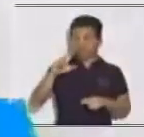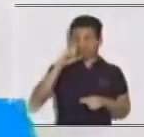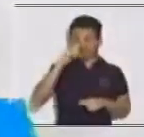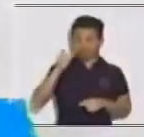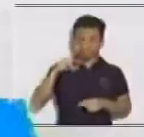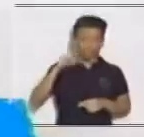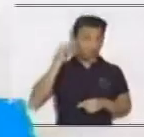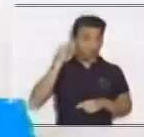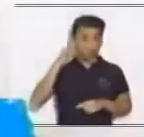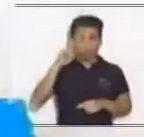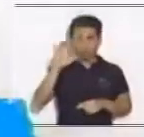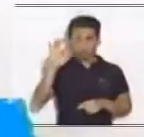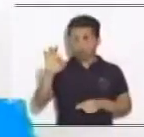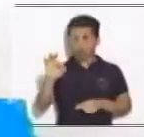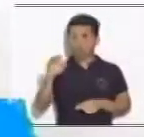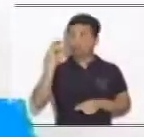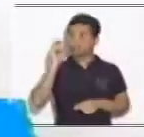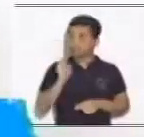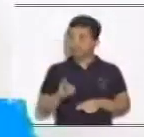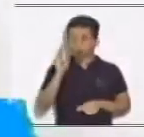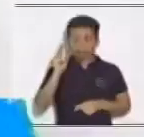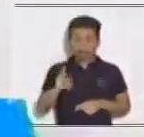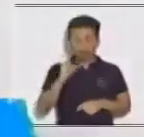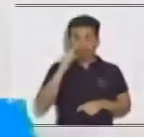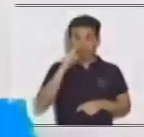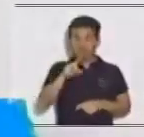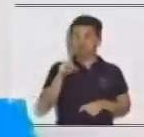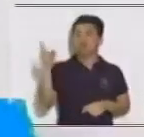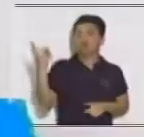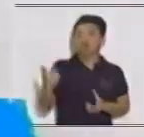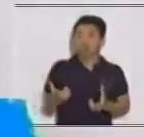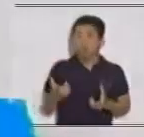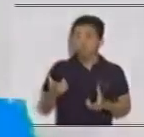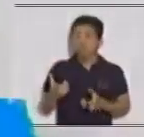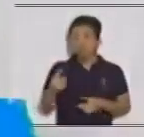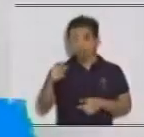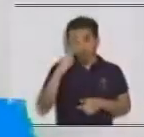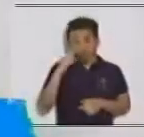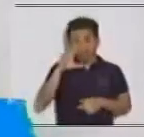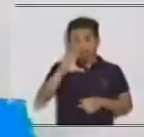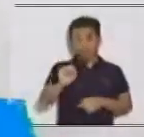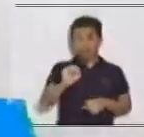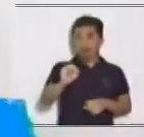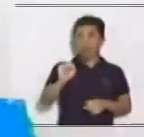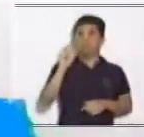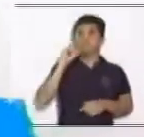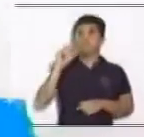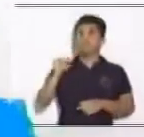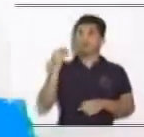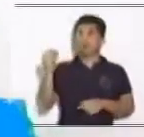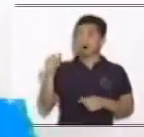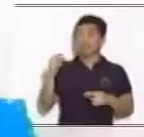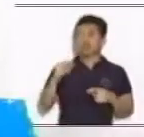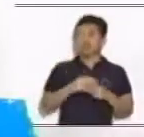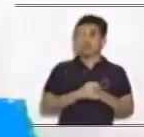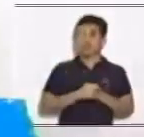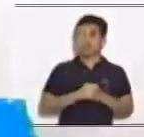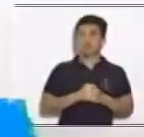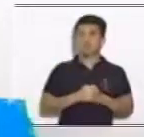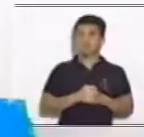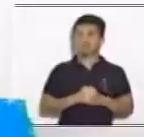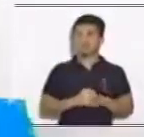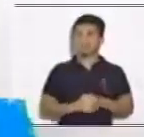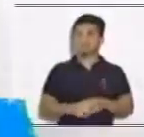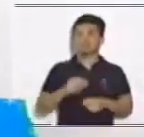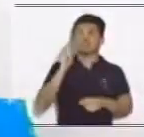la hipotenusa la van a encontrar o la van a reconocer. ¿Por qué? Porque